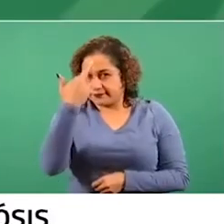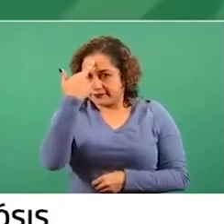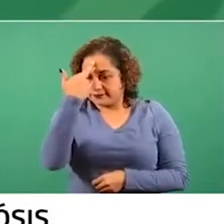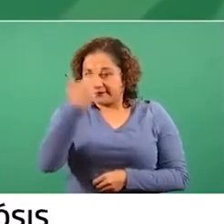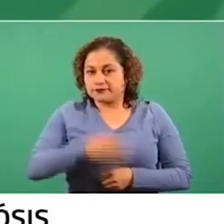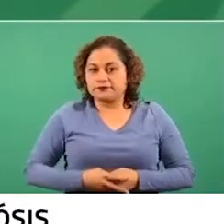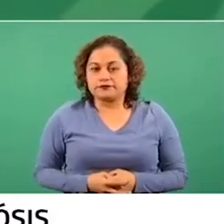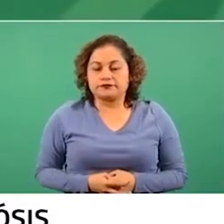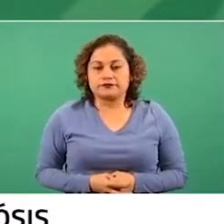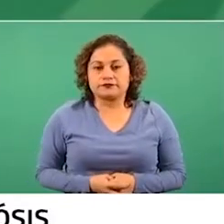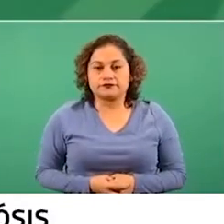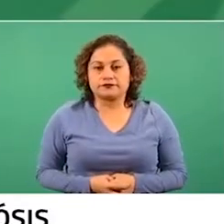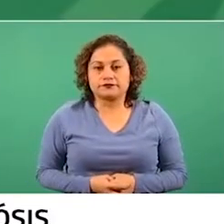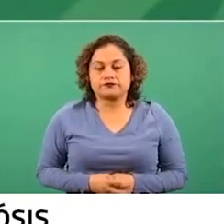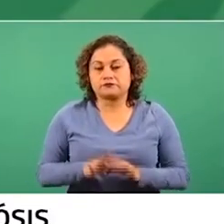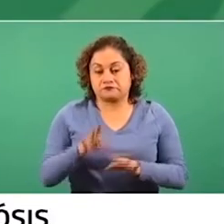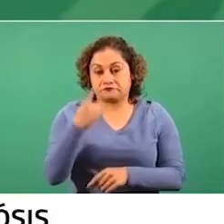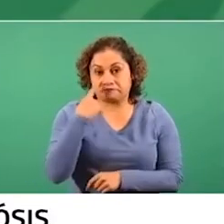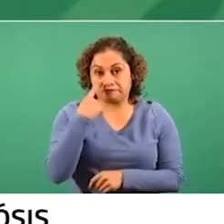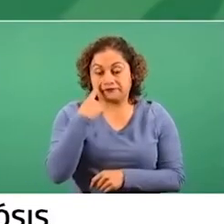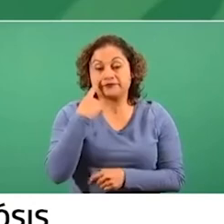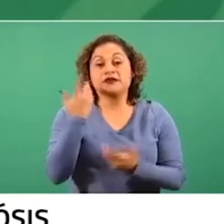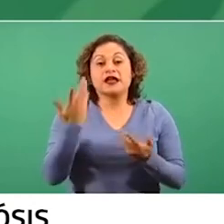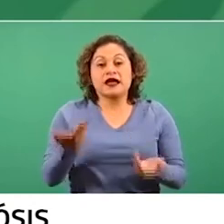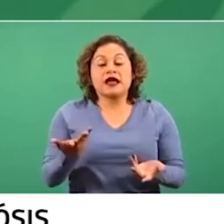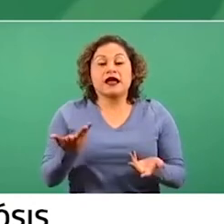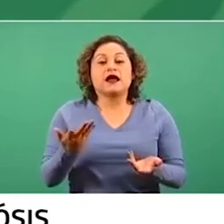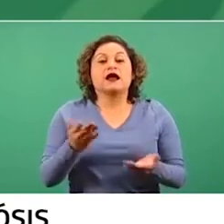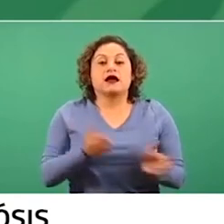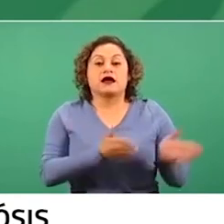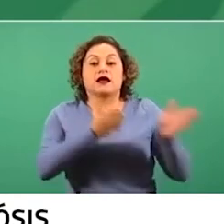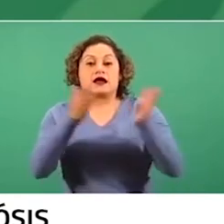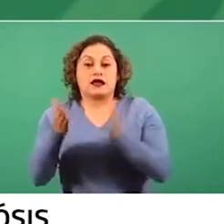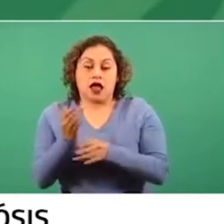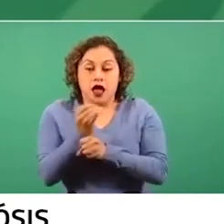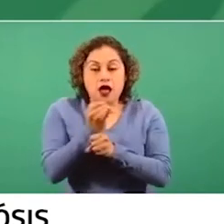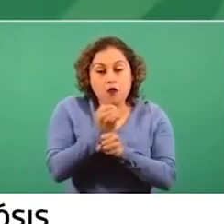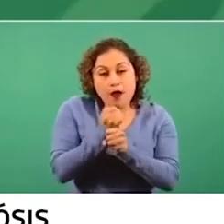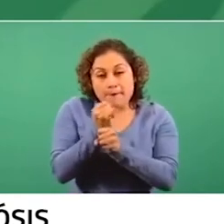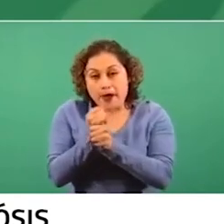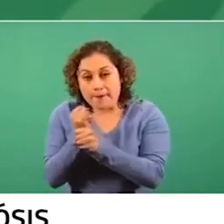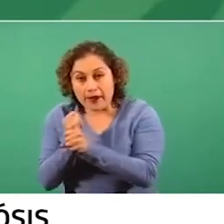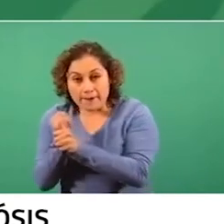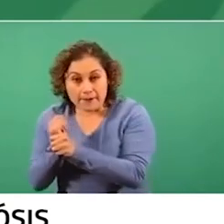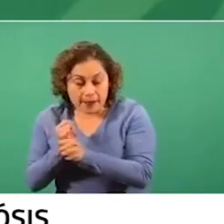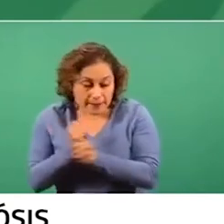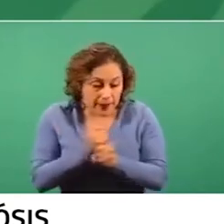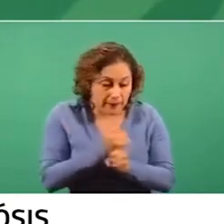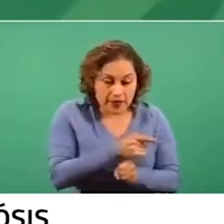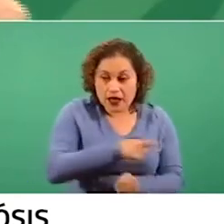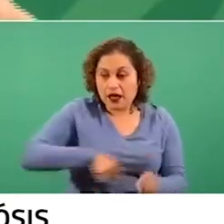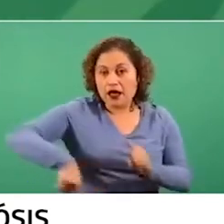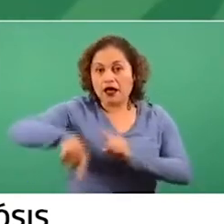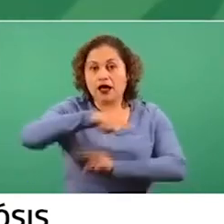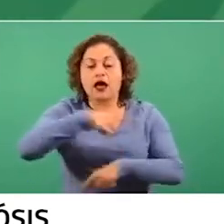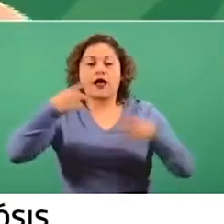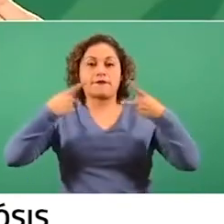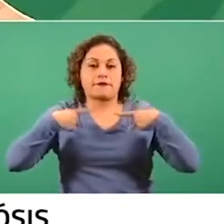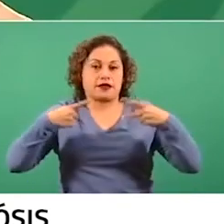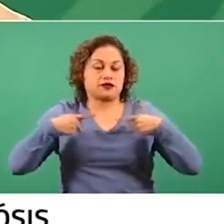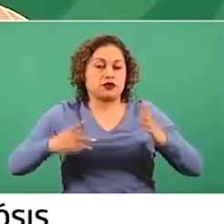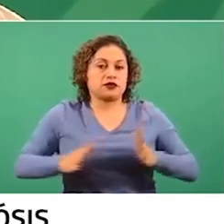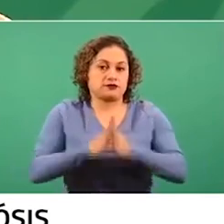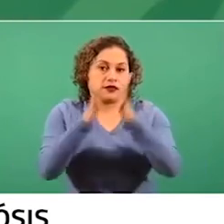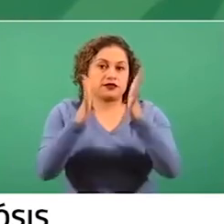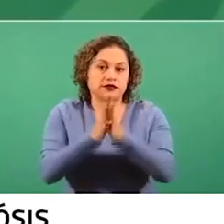vaya a haber un ensayo clínico, seguramente en la que vaya a haber combinaciones de